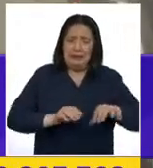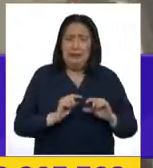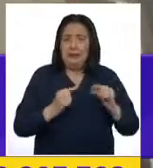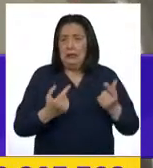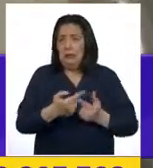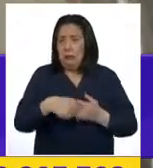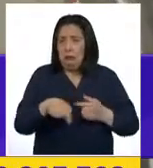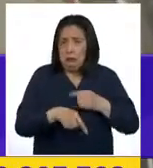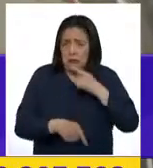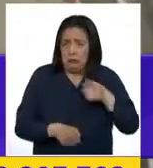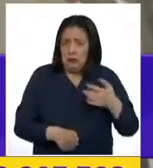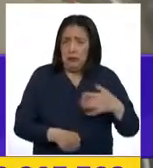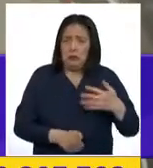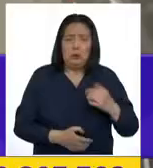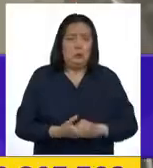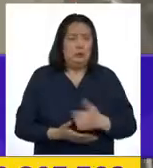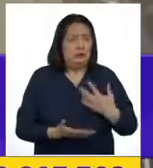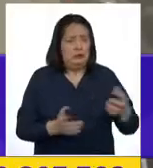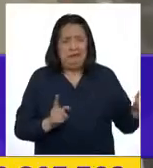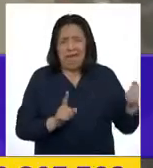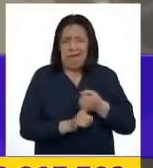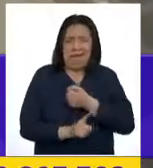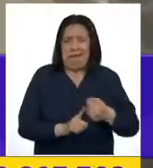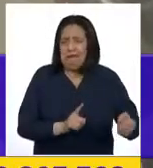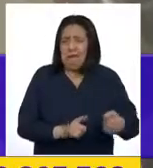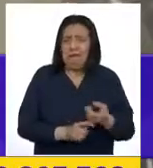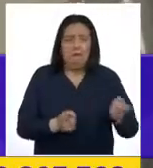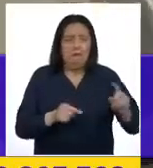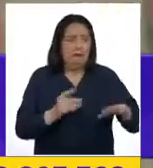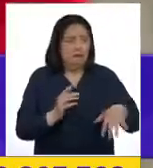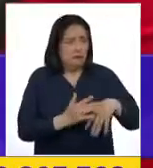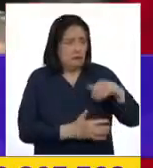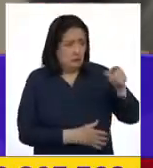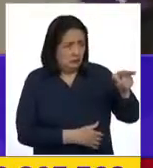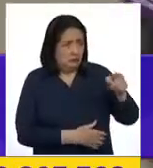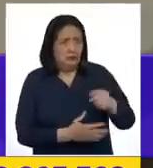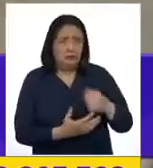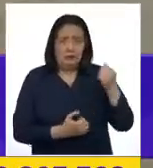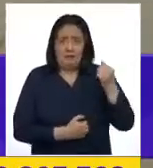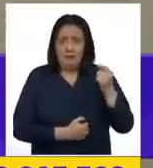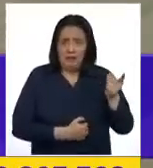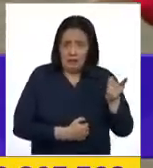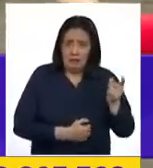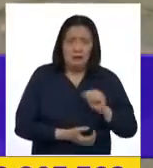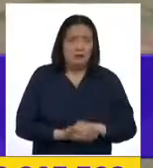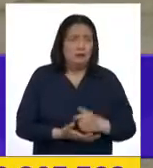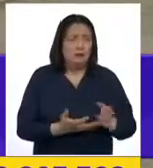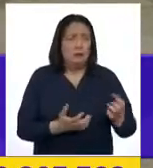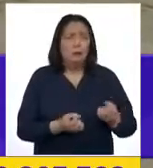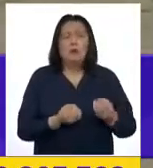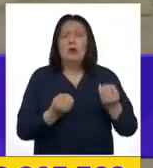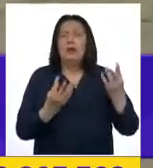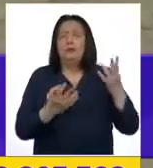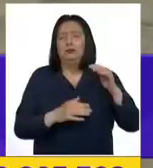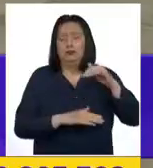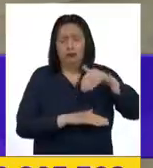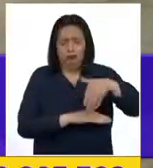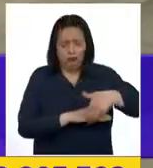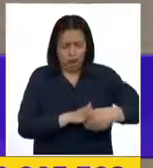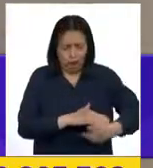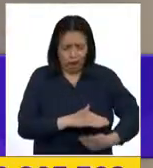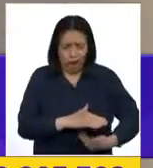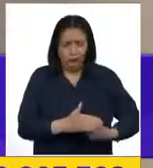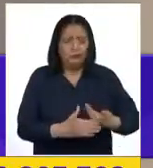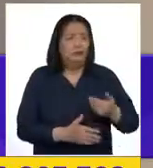grupo de mujeres que se empezó a agarrar a golpes cuando salió justamente de esta fiesta chicha que ha durado durante toda la